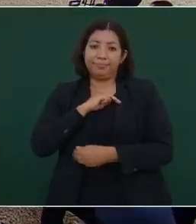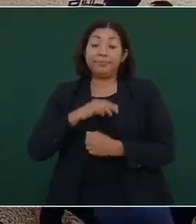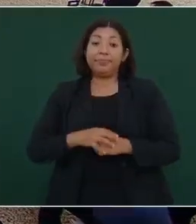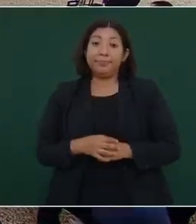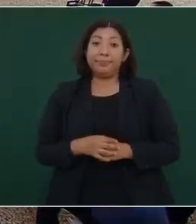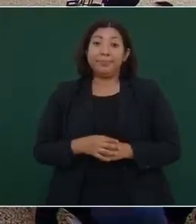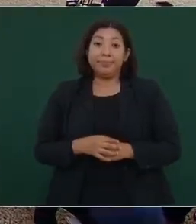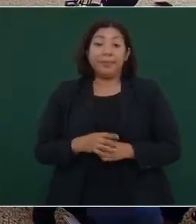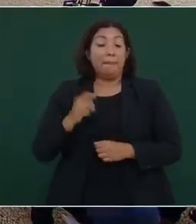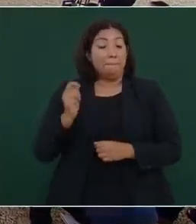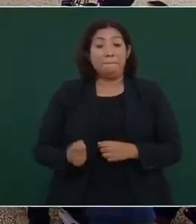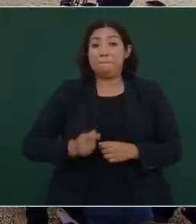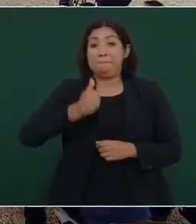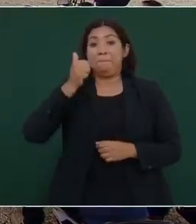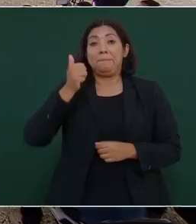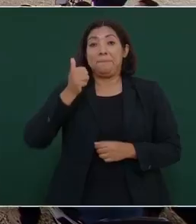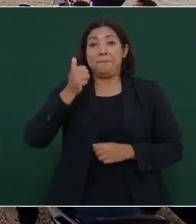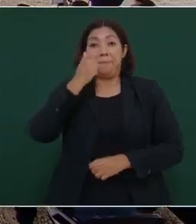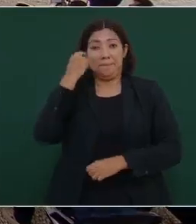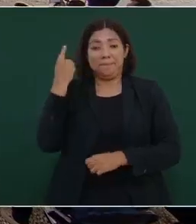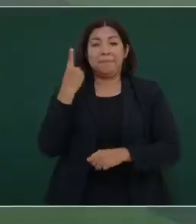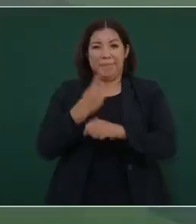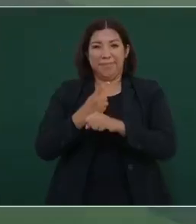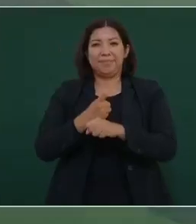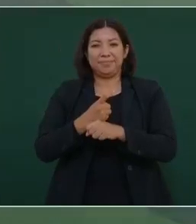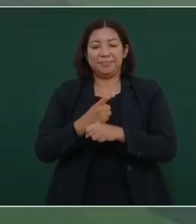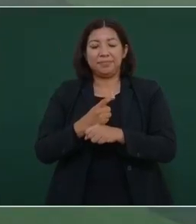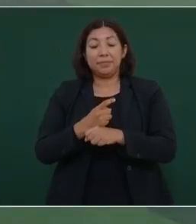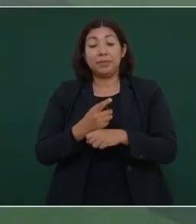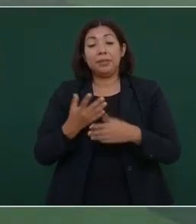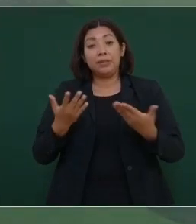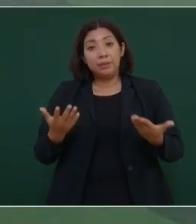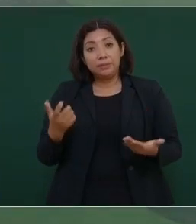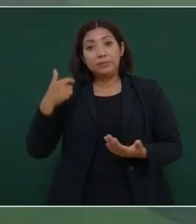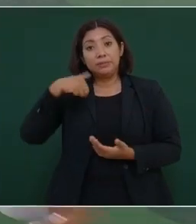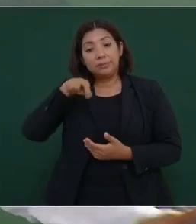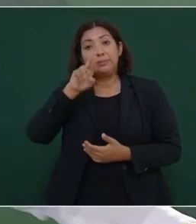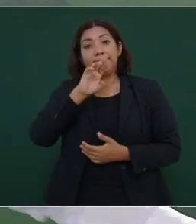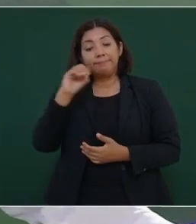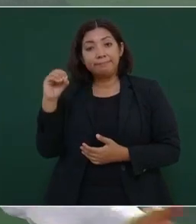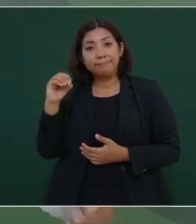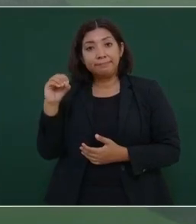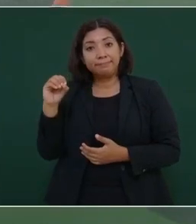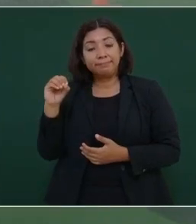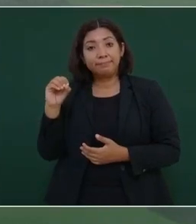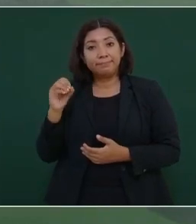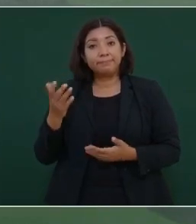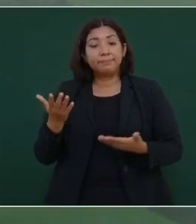gobierno nuestro. Y en el caso de Quintana Roo, pues